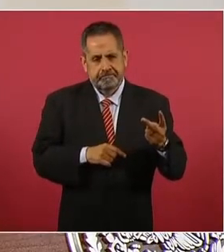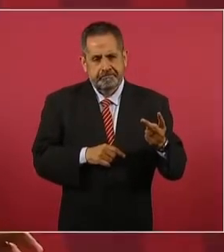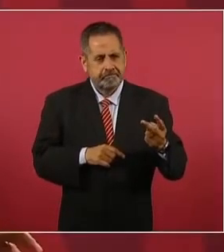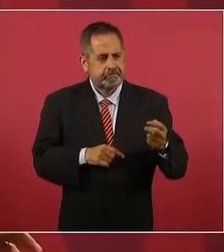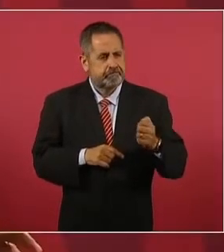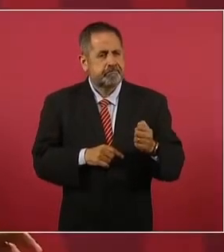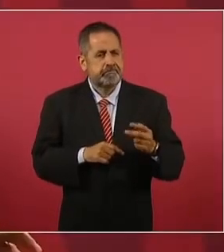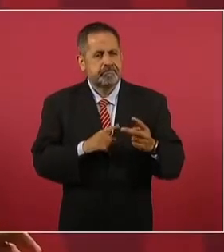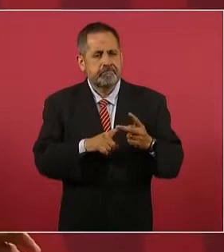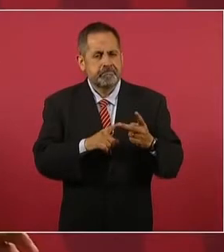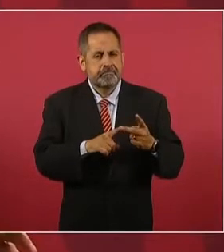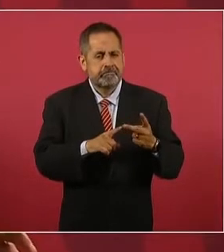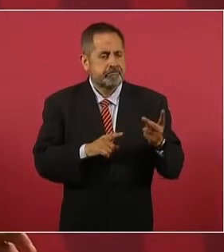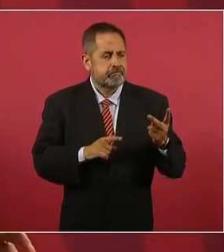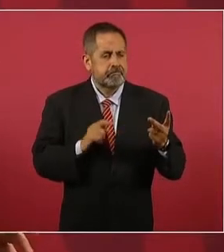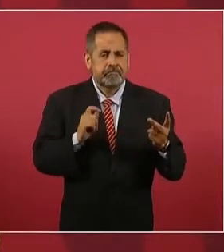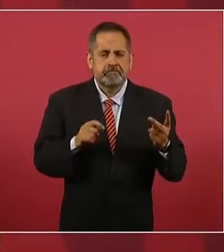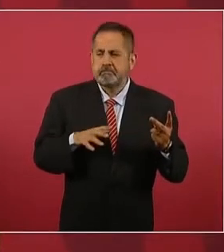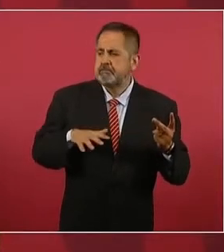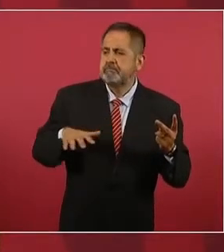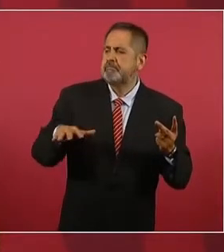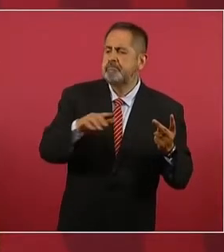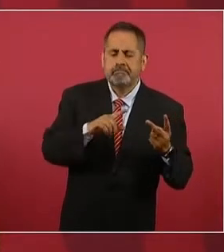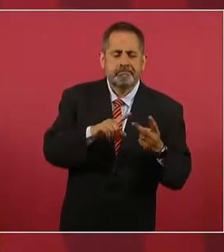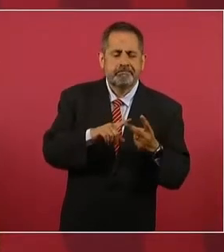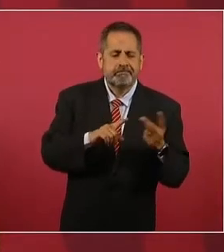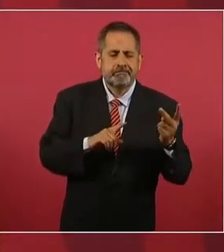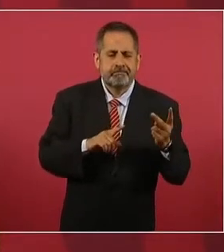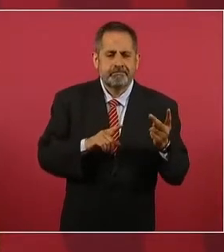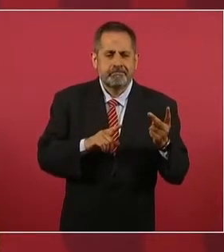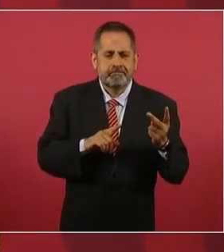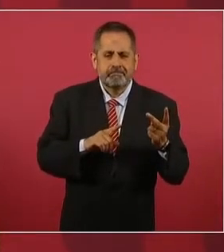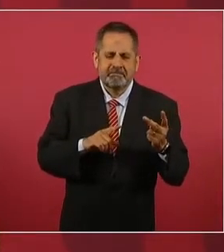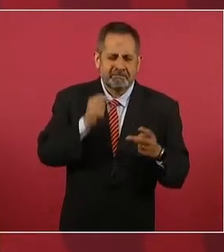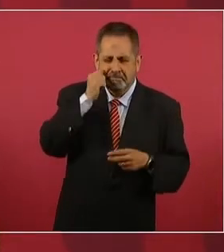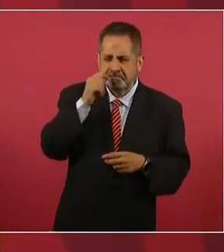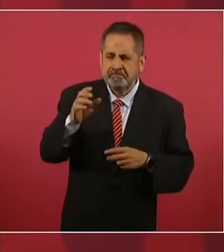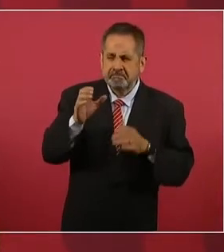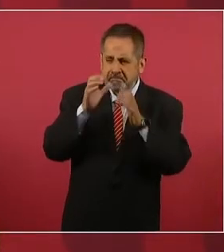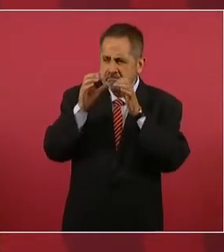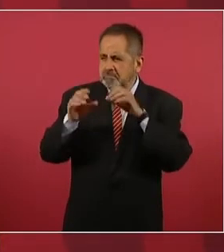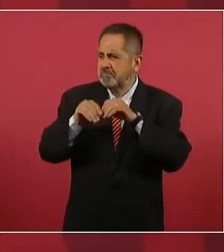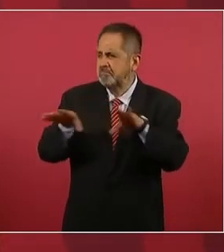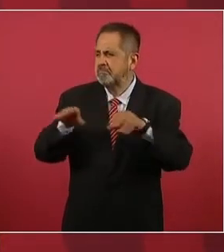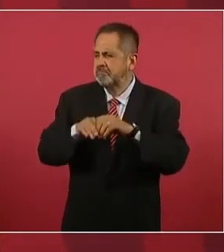de entender la comunicación.